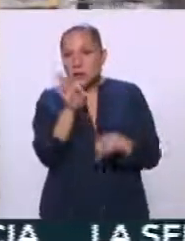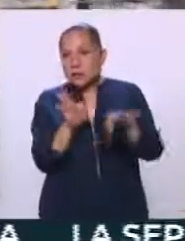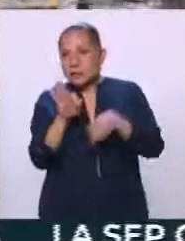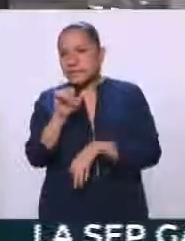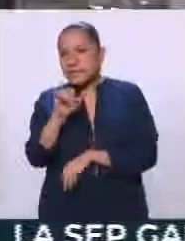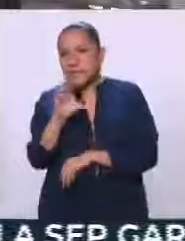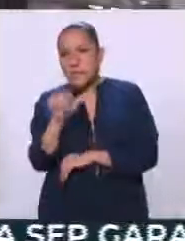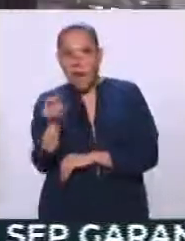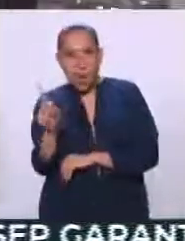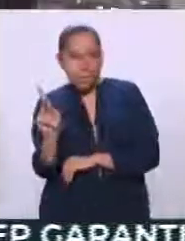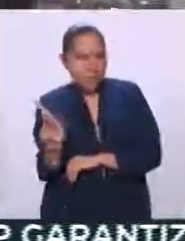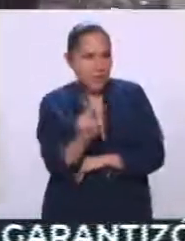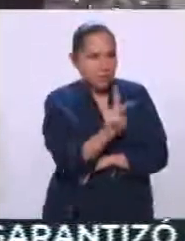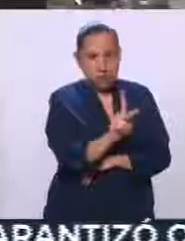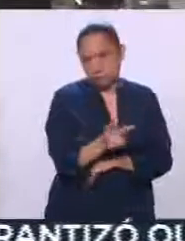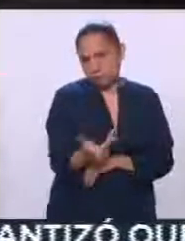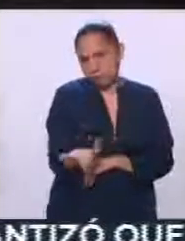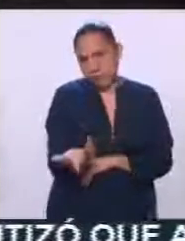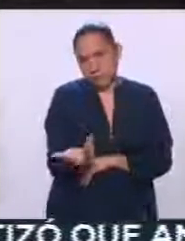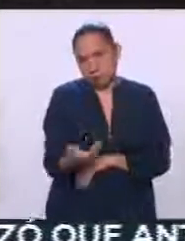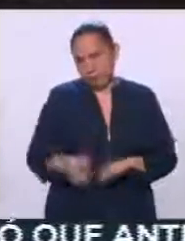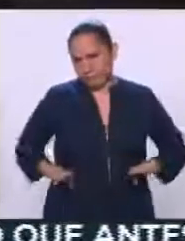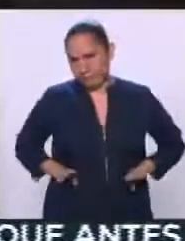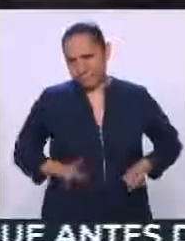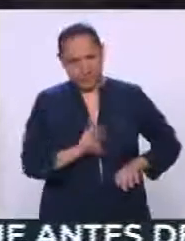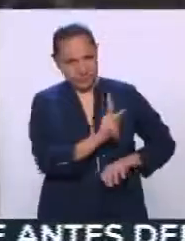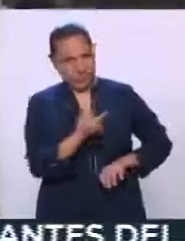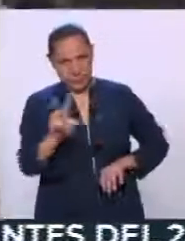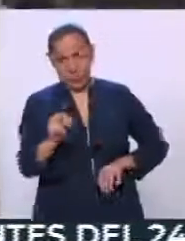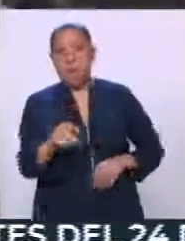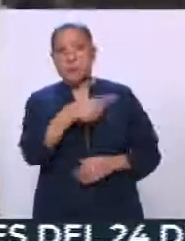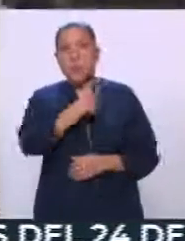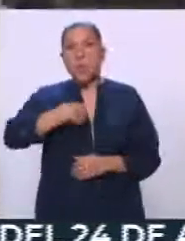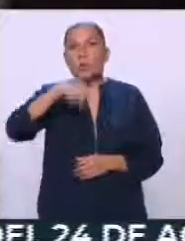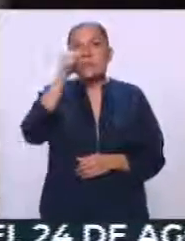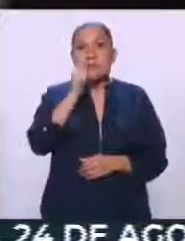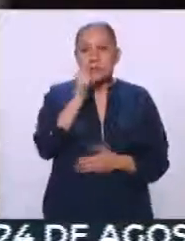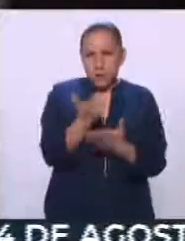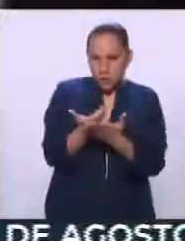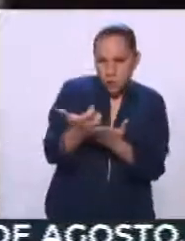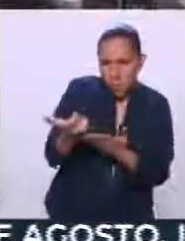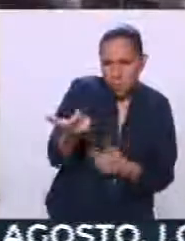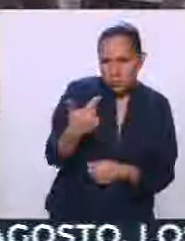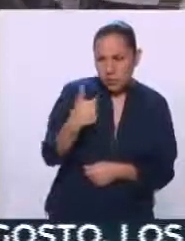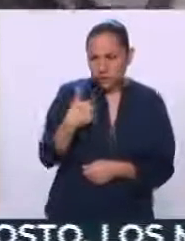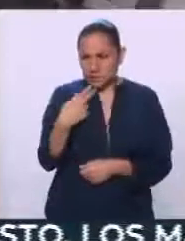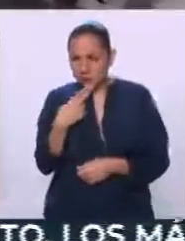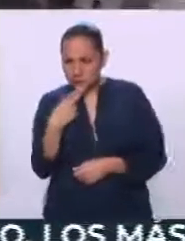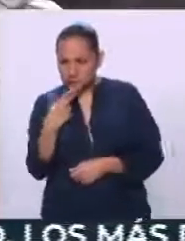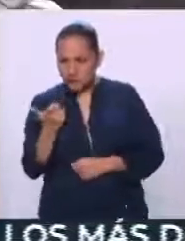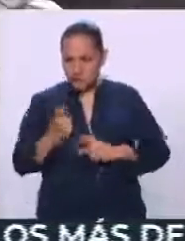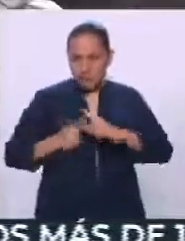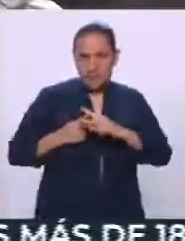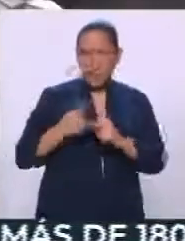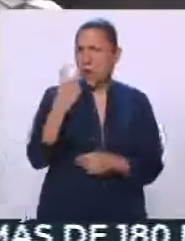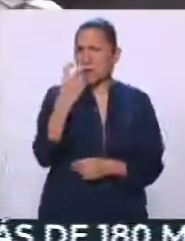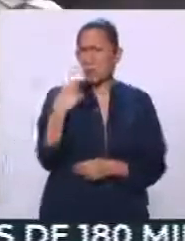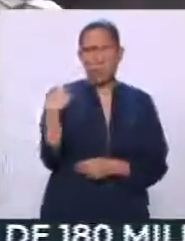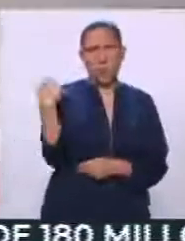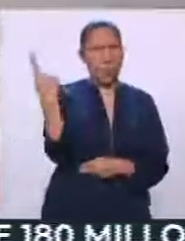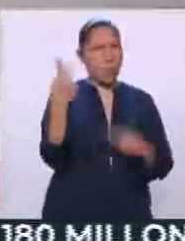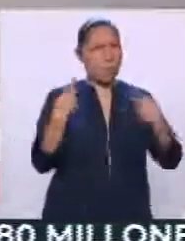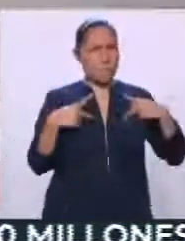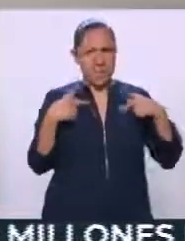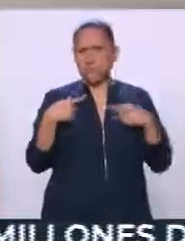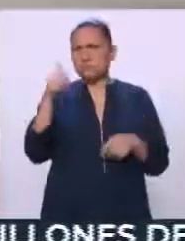es. Siempre estamos haciendo cálculos costo-beneficio. En realidad eso lo hacemos todos los días, lo hacen todas las personas, lo hacen varias veces al